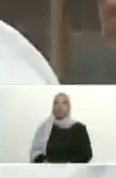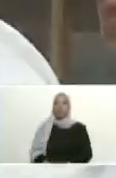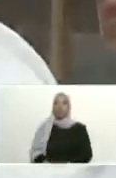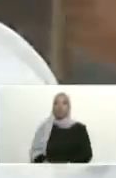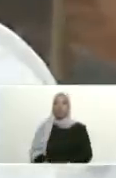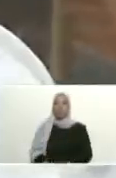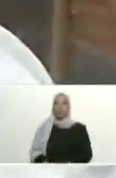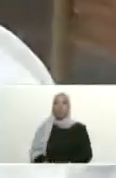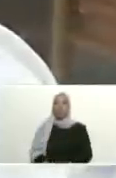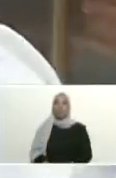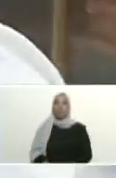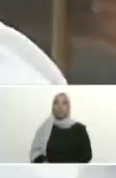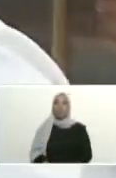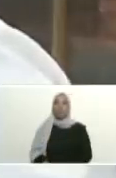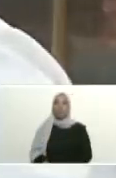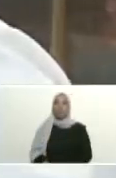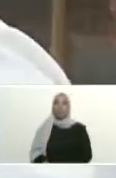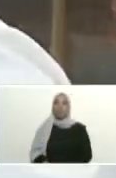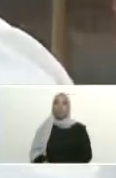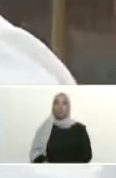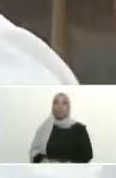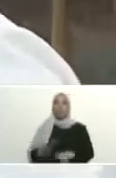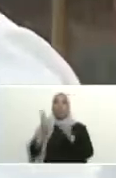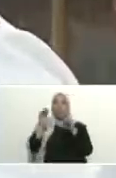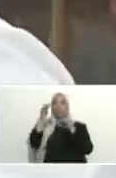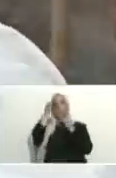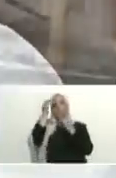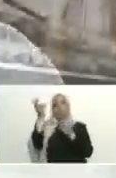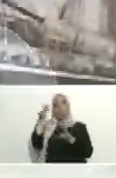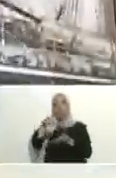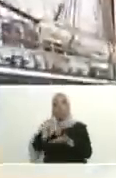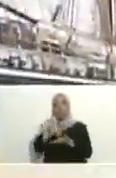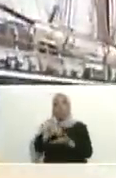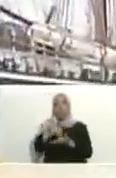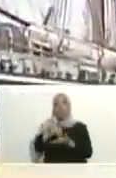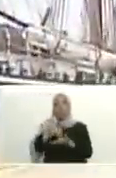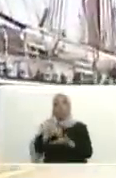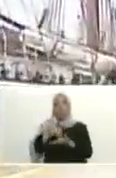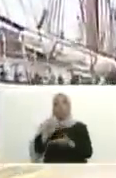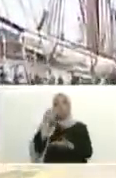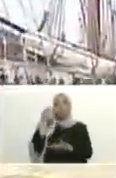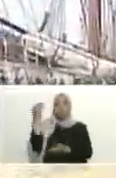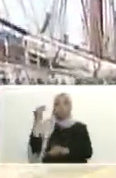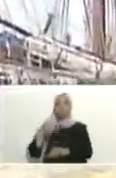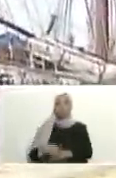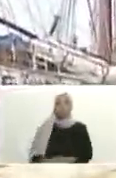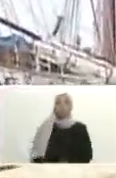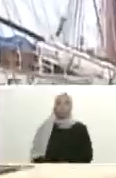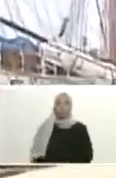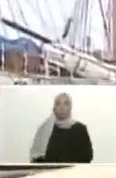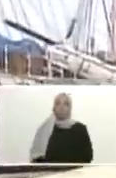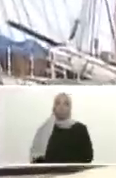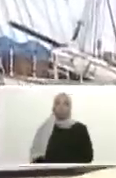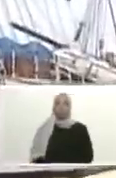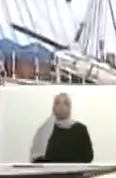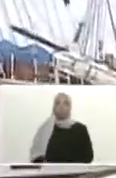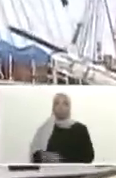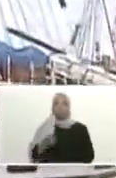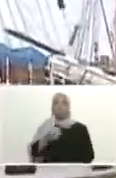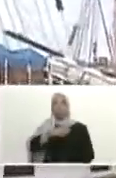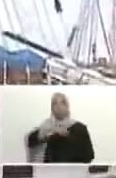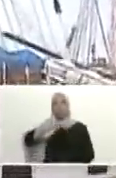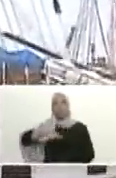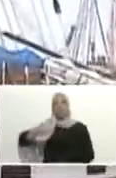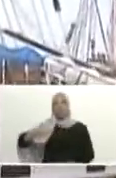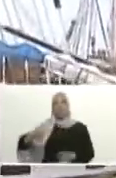al fin! ¡Adiscre! ¡Chum! Gesta bicentenaria, Armada Bolivariana. Buen viento y buena